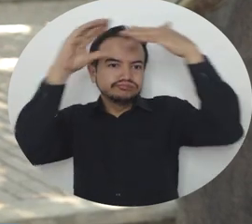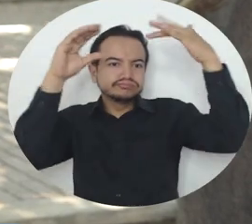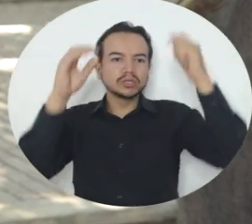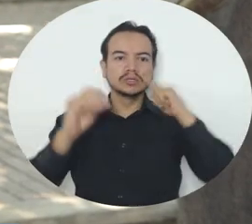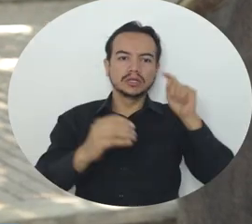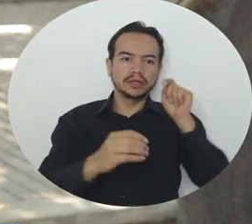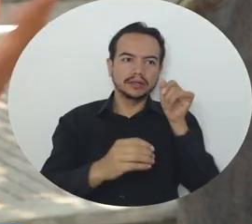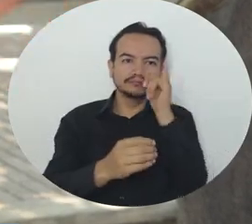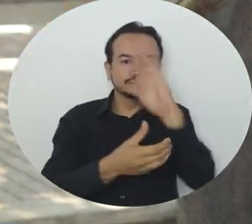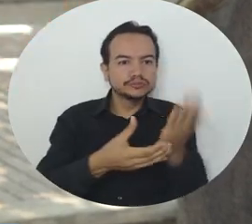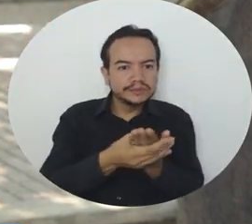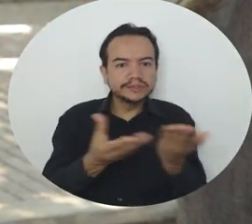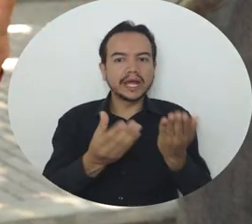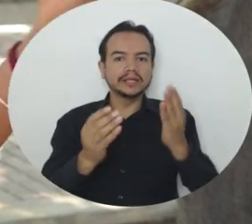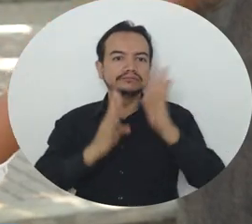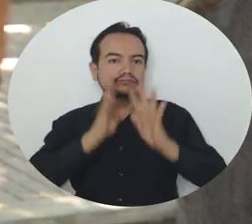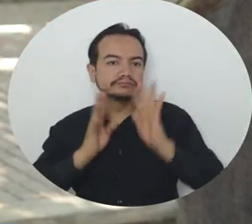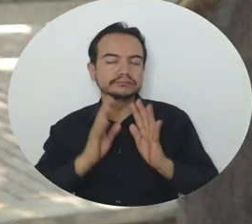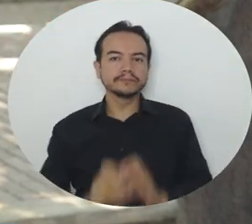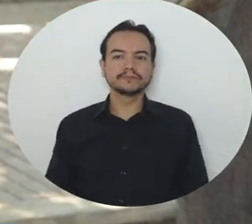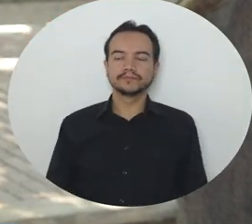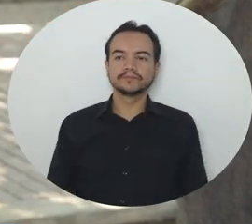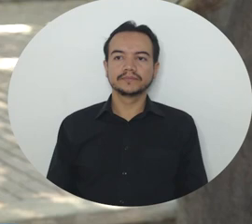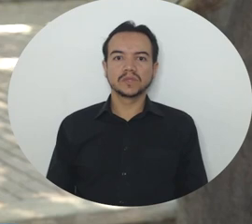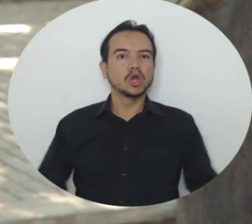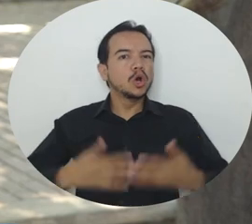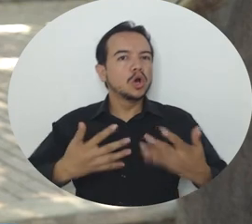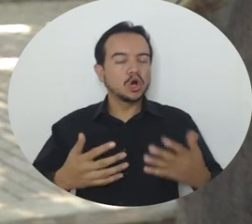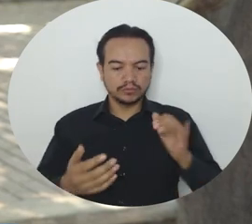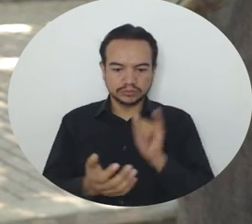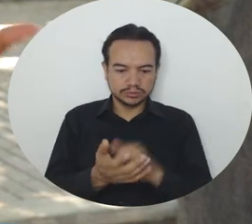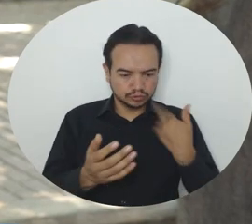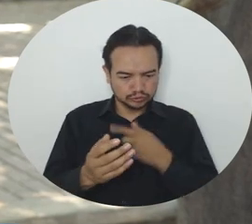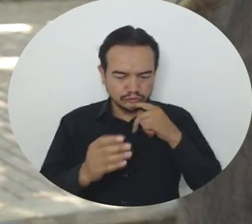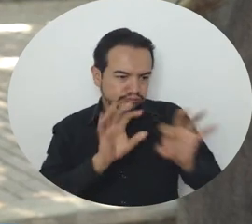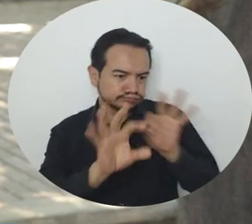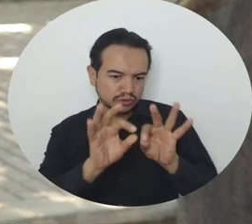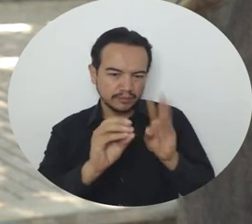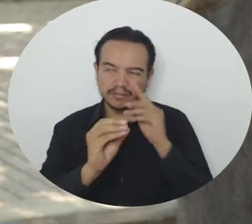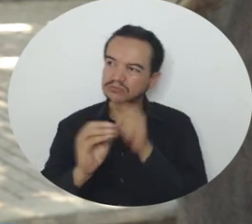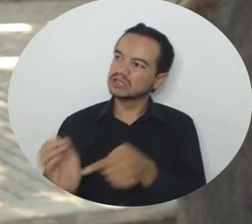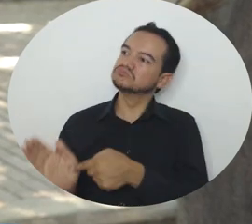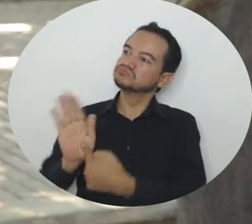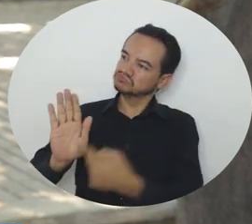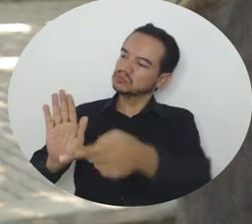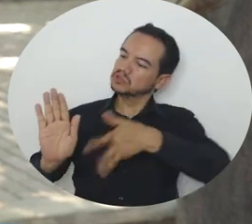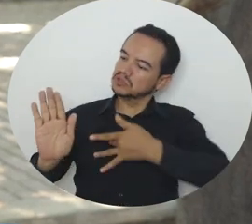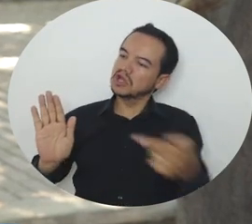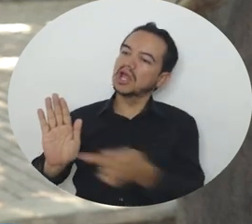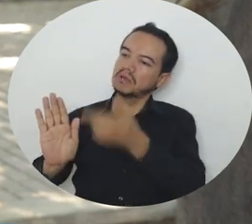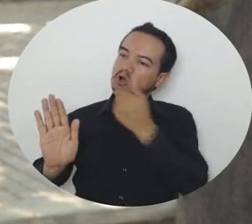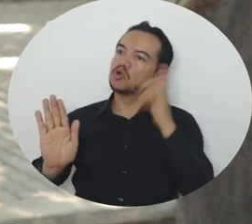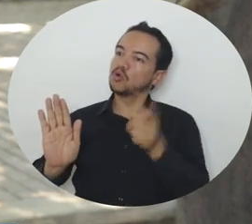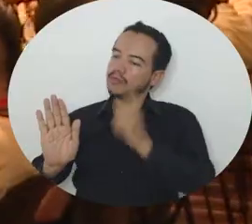los contenidos, la forma en cómo nos retroalimentamos y cómo también defendemos algunas películas con las cuales tenemos mucha